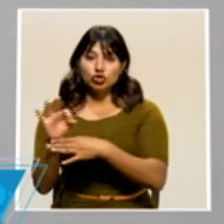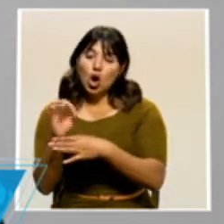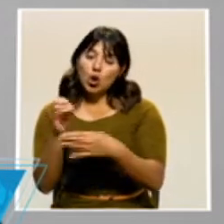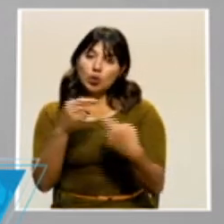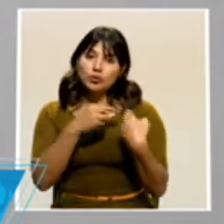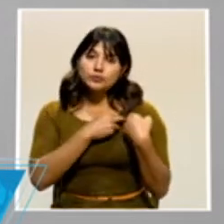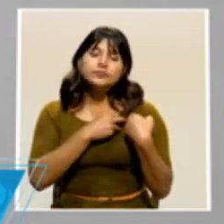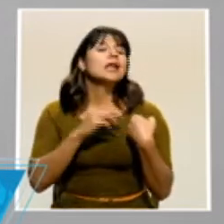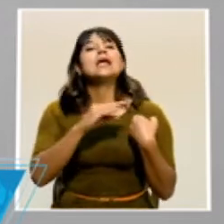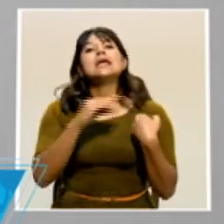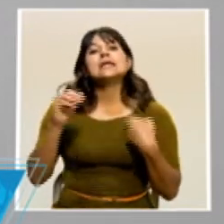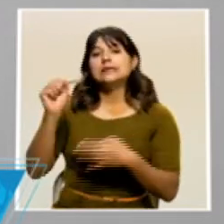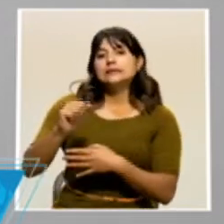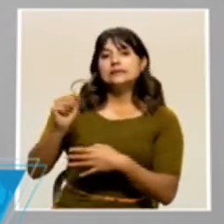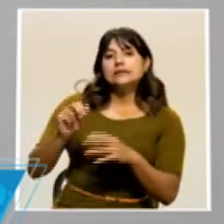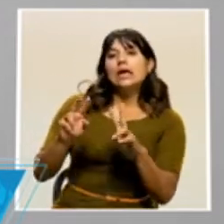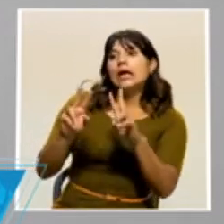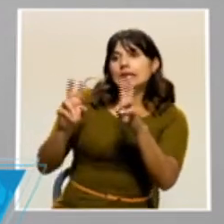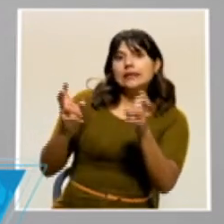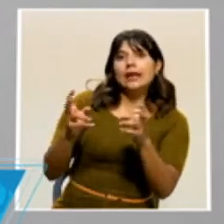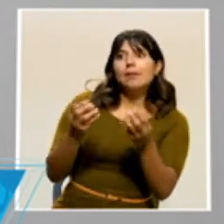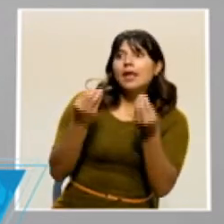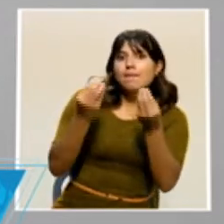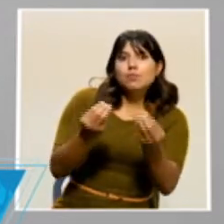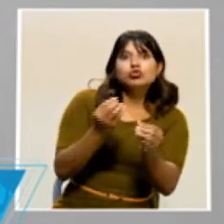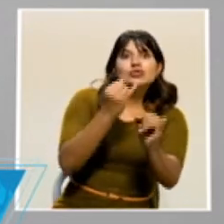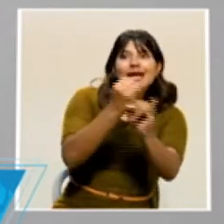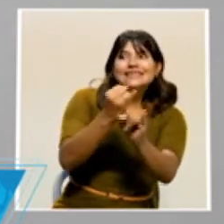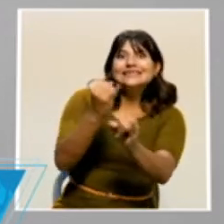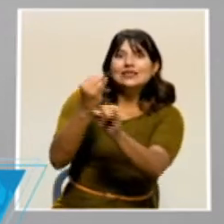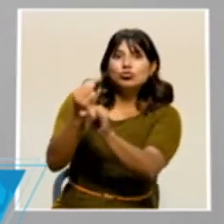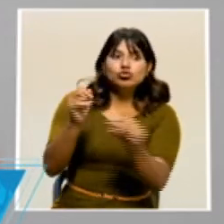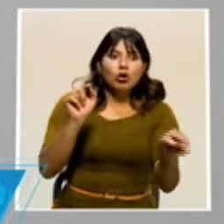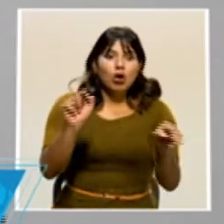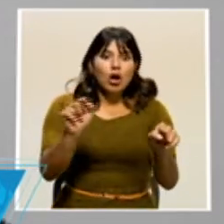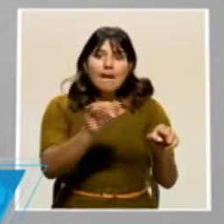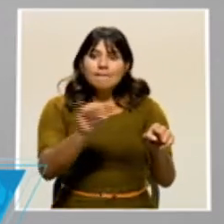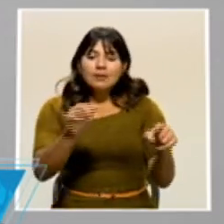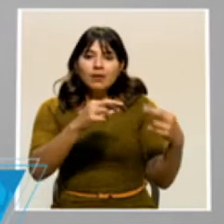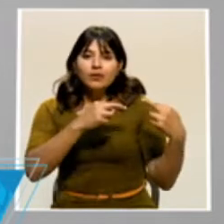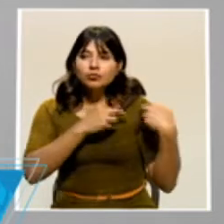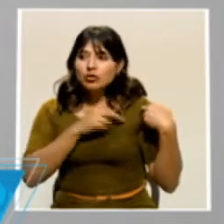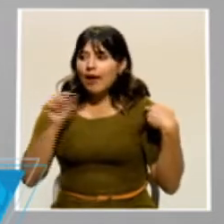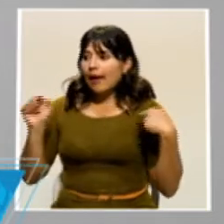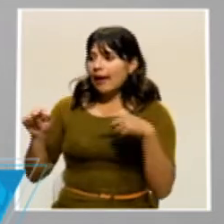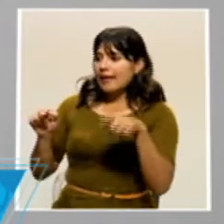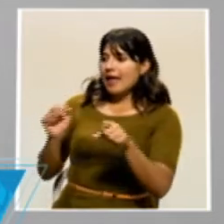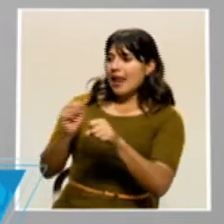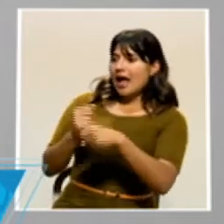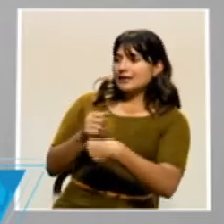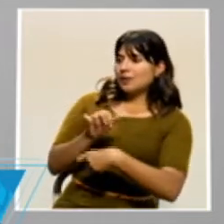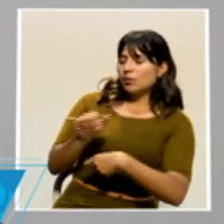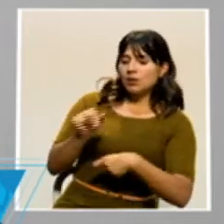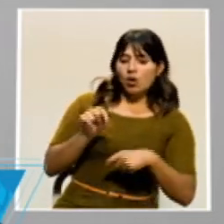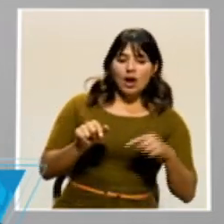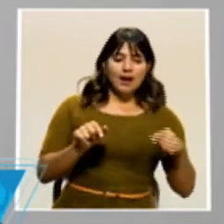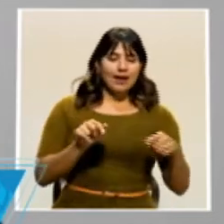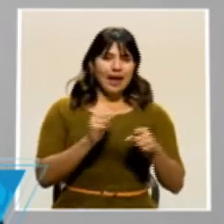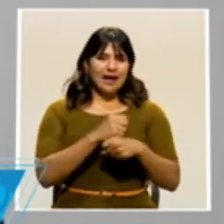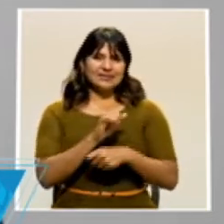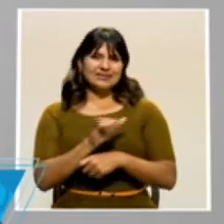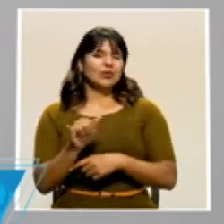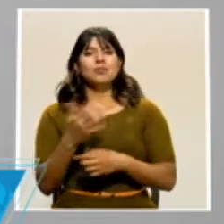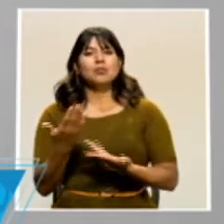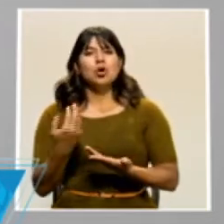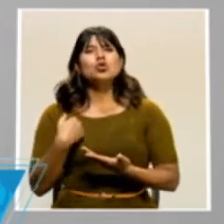sí, en el tema, por supuesto, de las duplicidades. Nosotros en el pasado hemos mencionado duplicidades